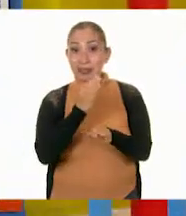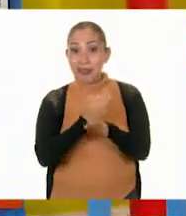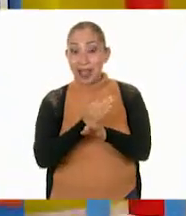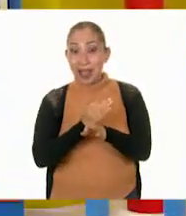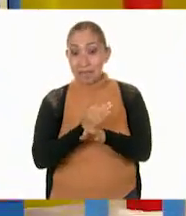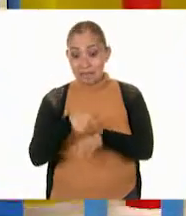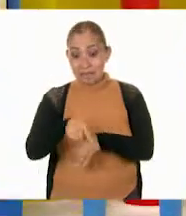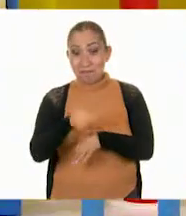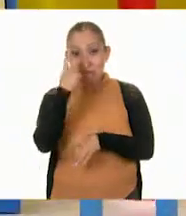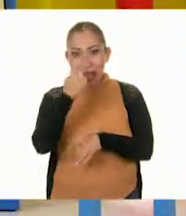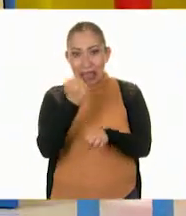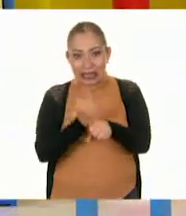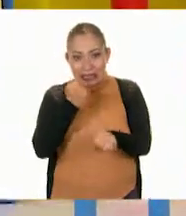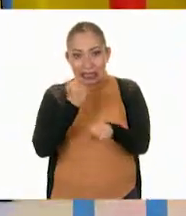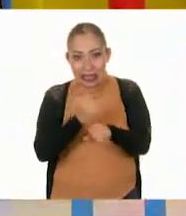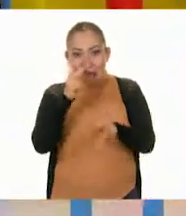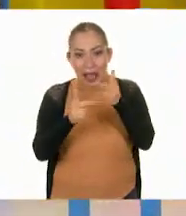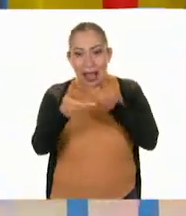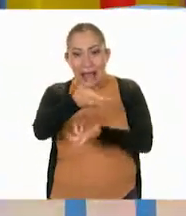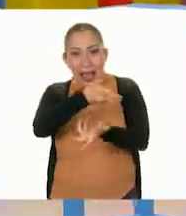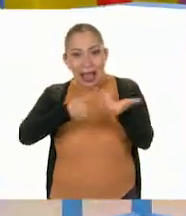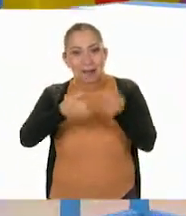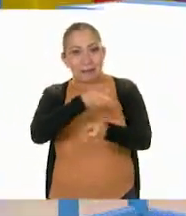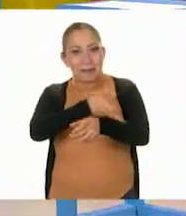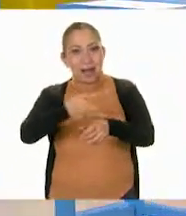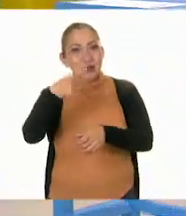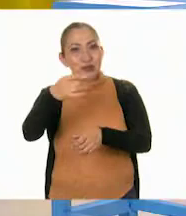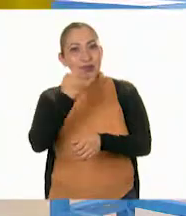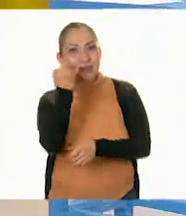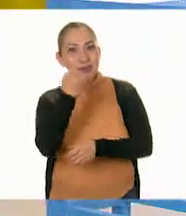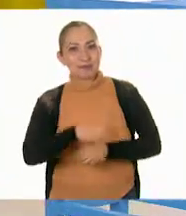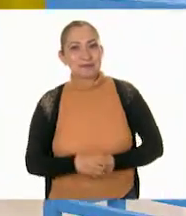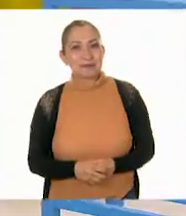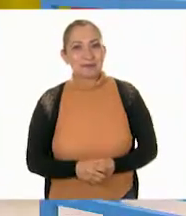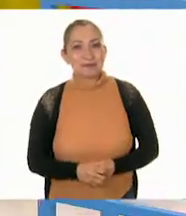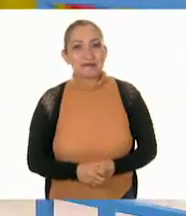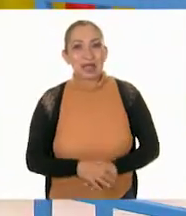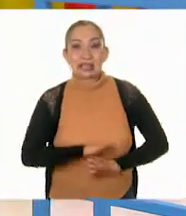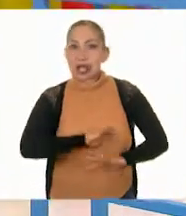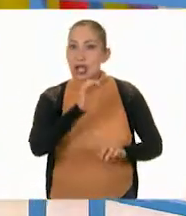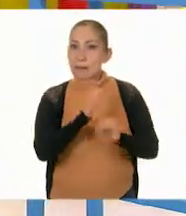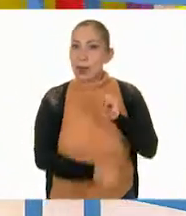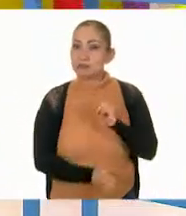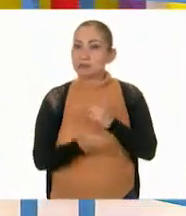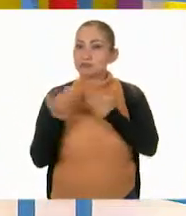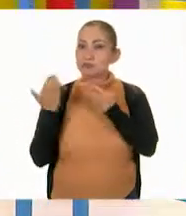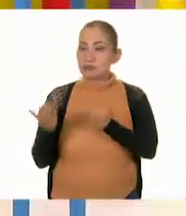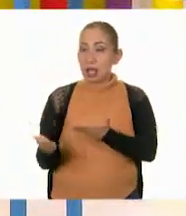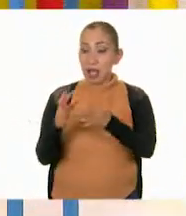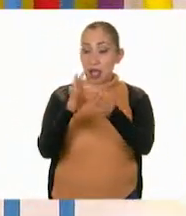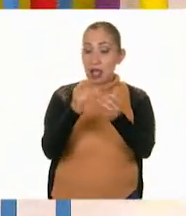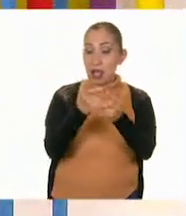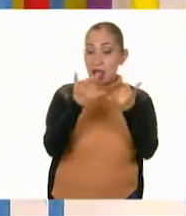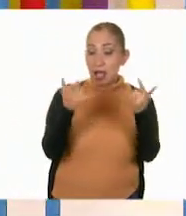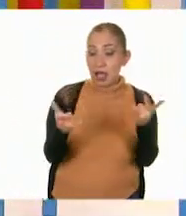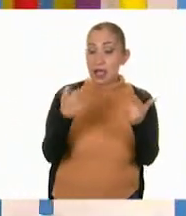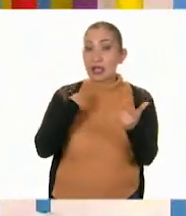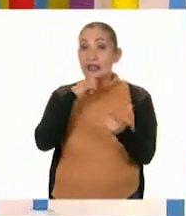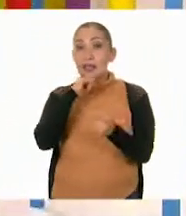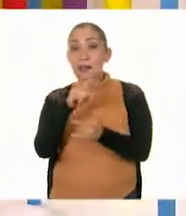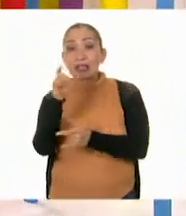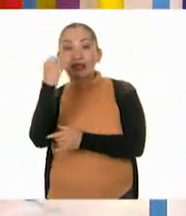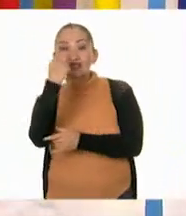también este momento para practicarla y platica con tu familia en tu lengua materna. Hemos terminado con De Cuentos y